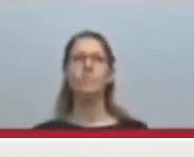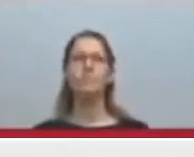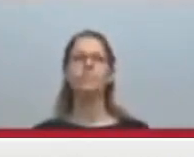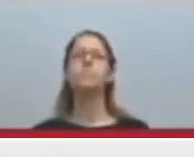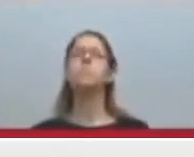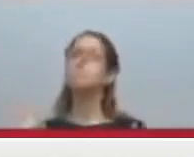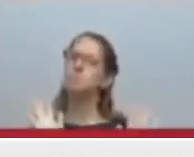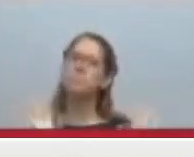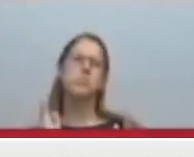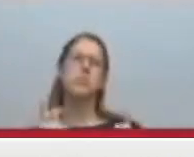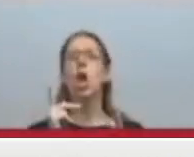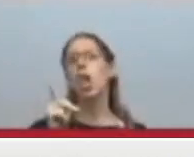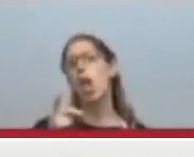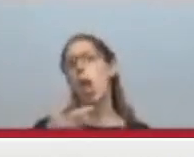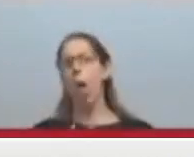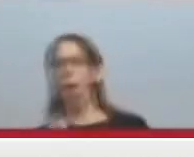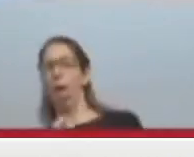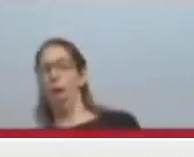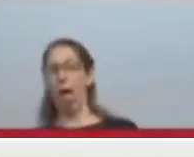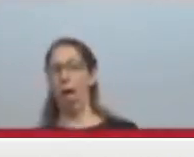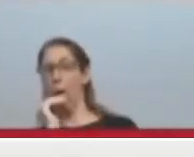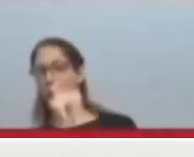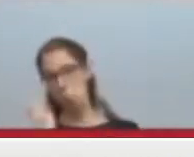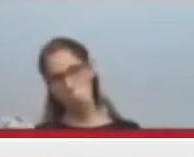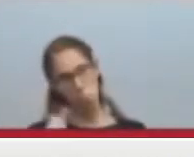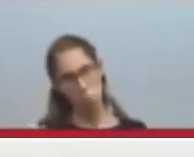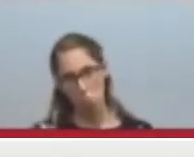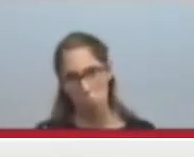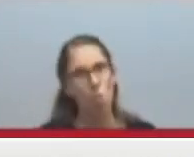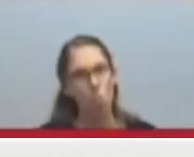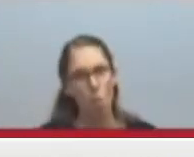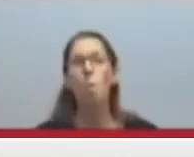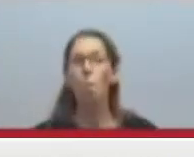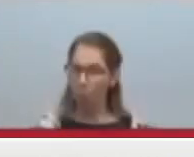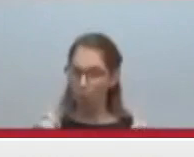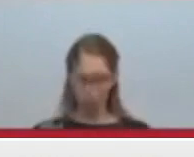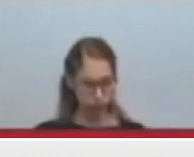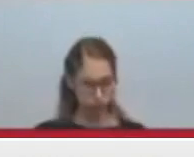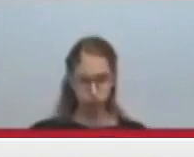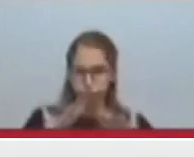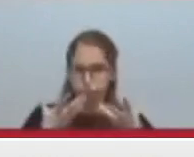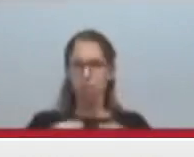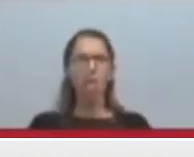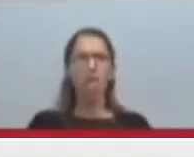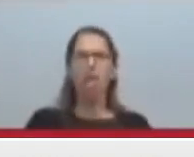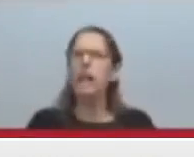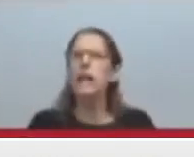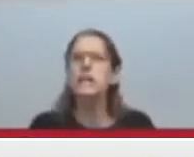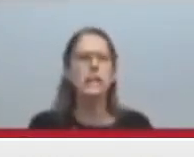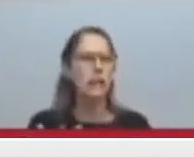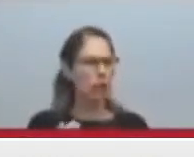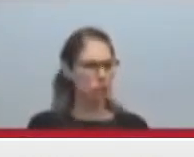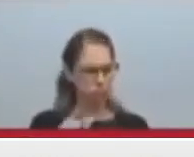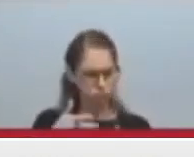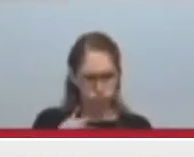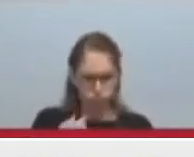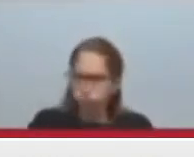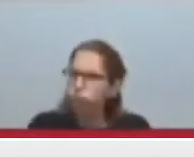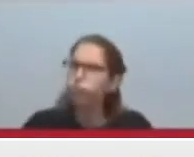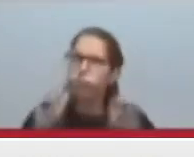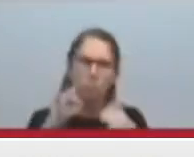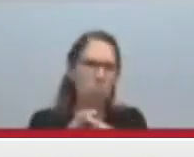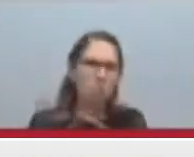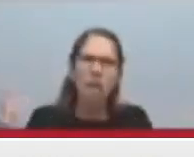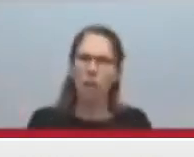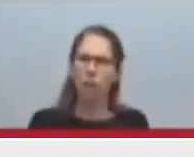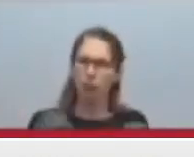No decir palabrotas, guarangadas, pero sí expresar lo que uno siente. Y hoy, a tanto tiempo de